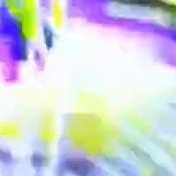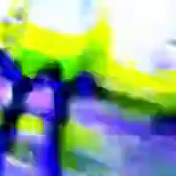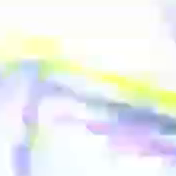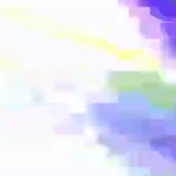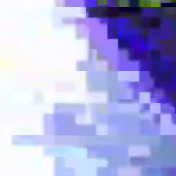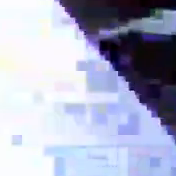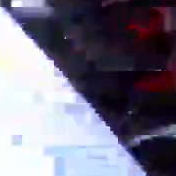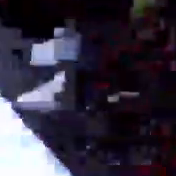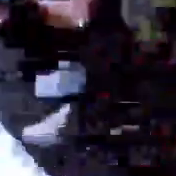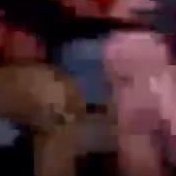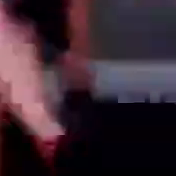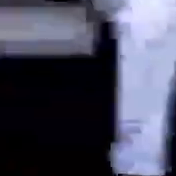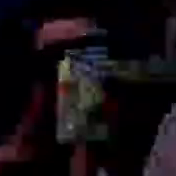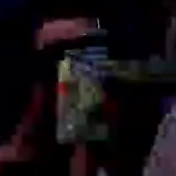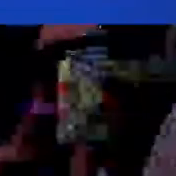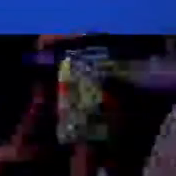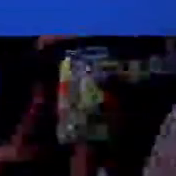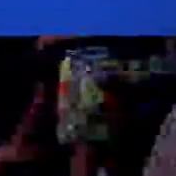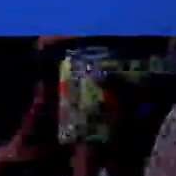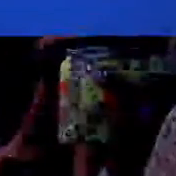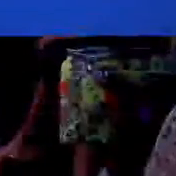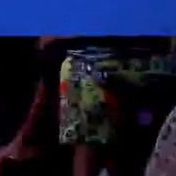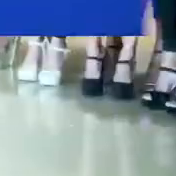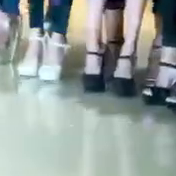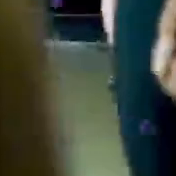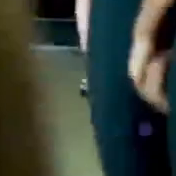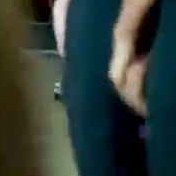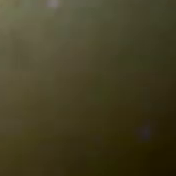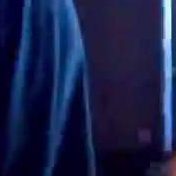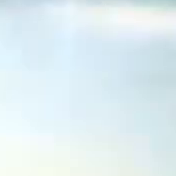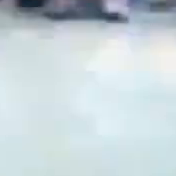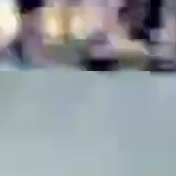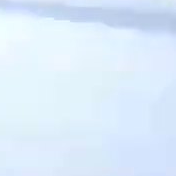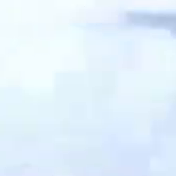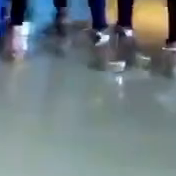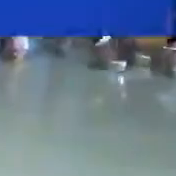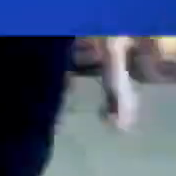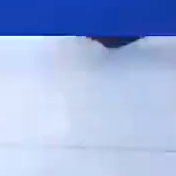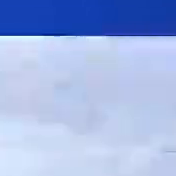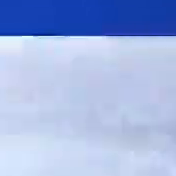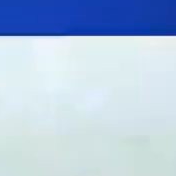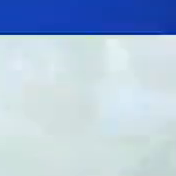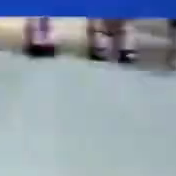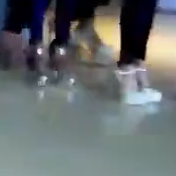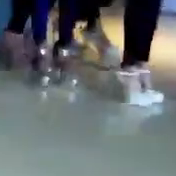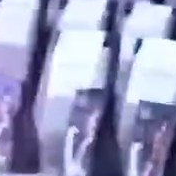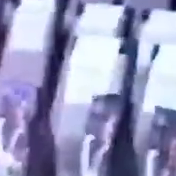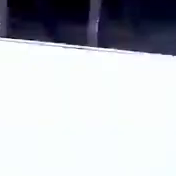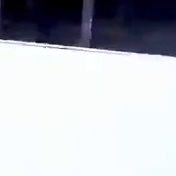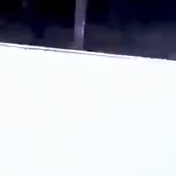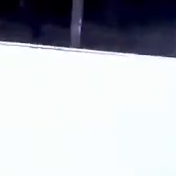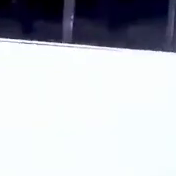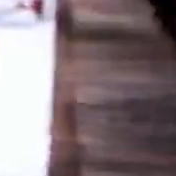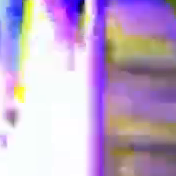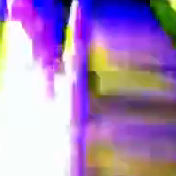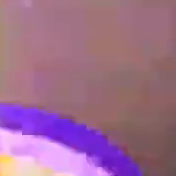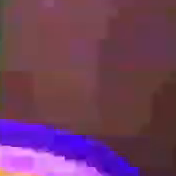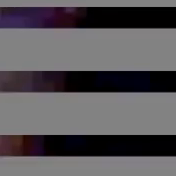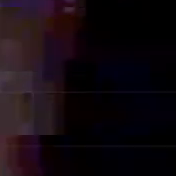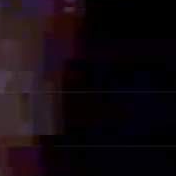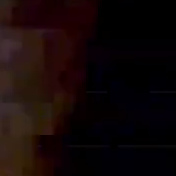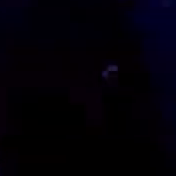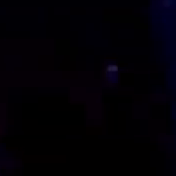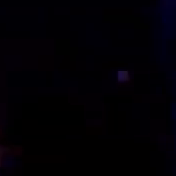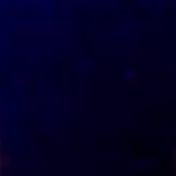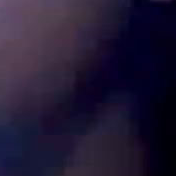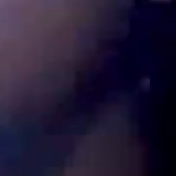La semana oficial de la moda en el país, con diseñadores nacionales, internacionales, la oportunidad y proyección de diseñadores emergentes,